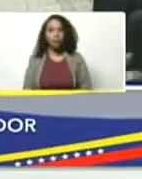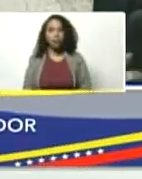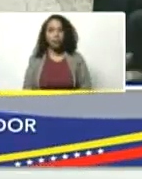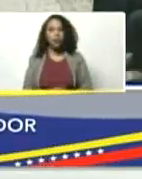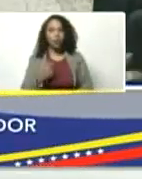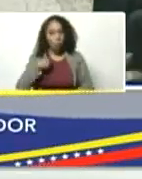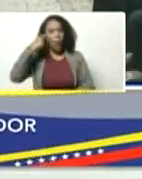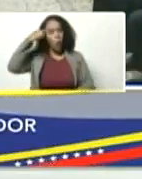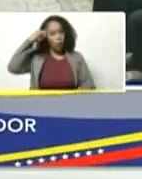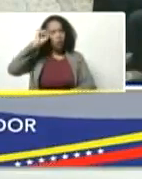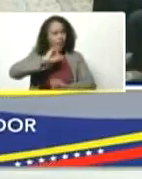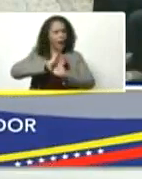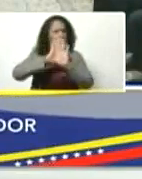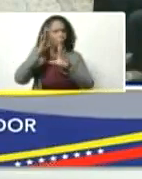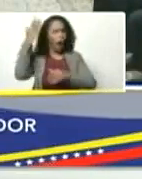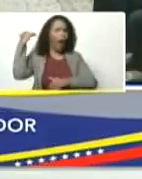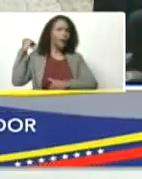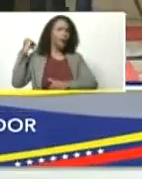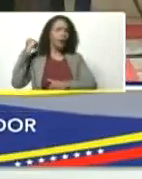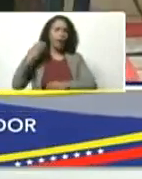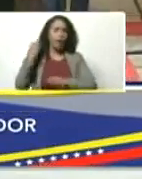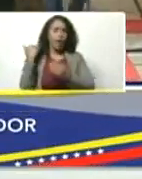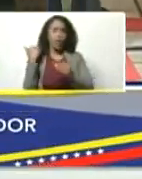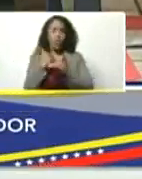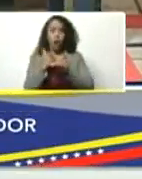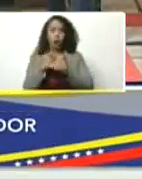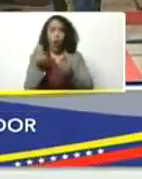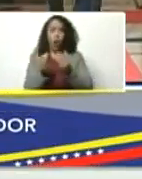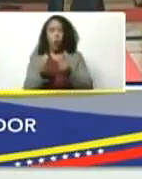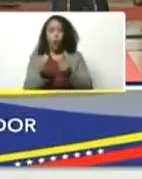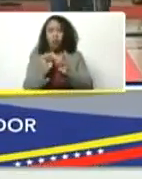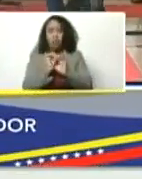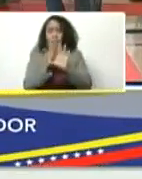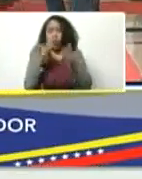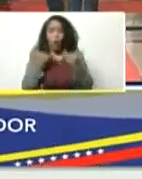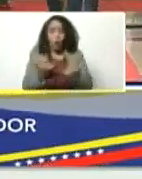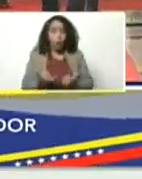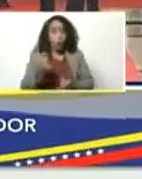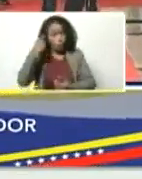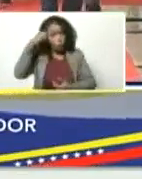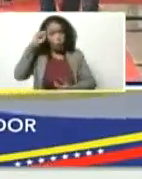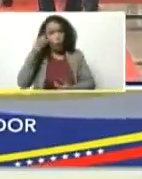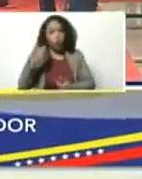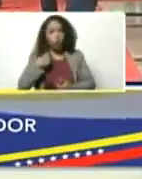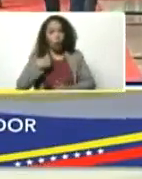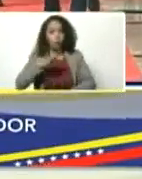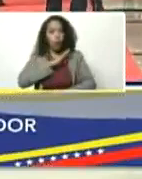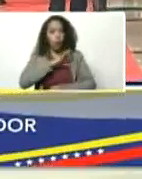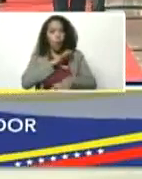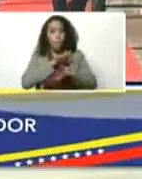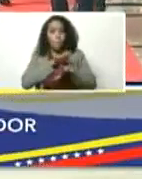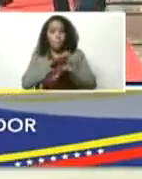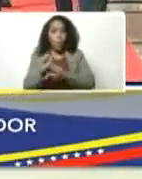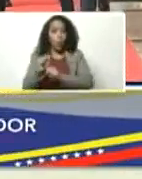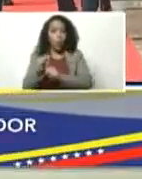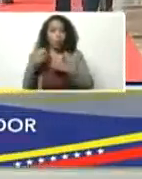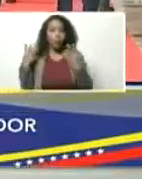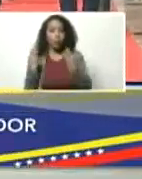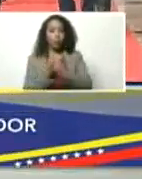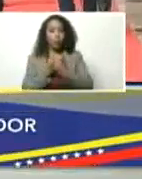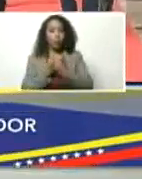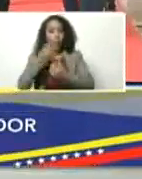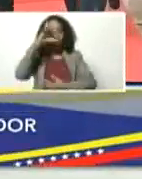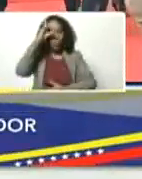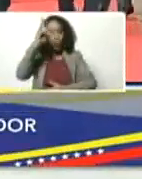Recuerdo clarito, como que fuera ahorita. Y yo me apropié, compañera Delcy, de